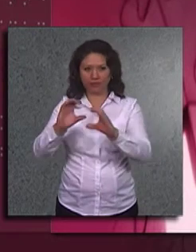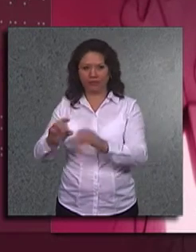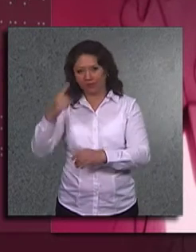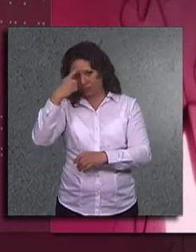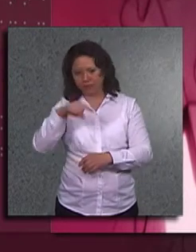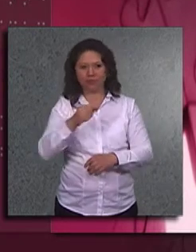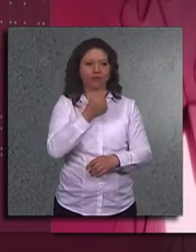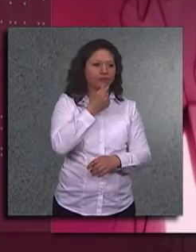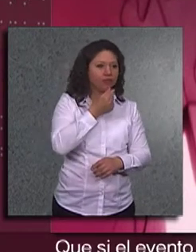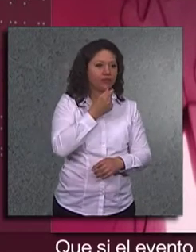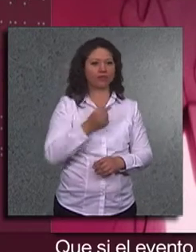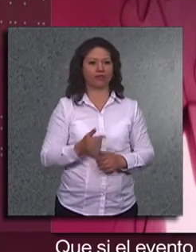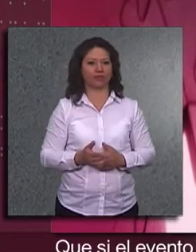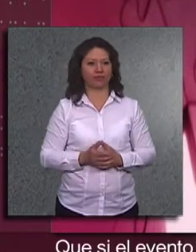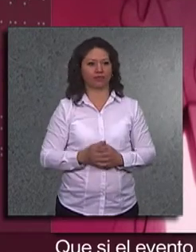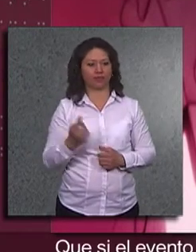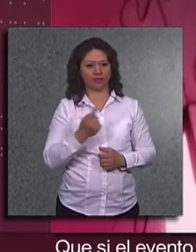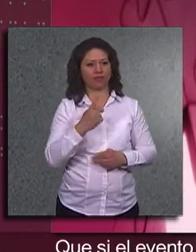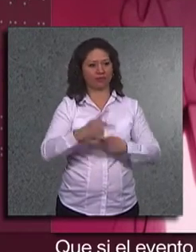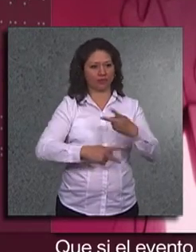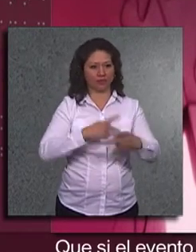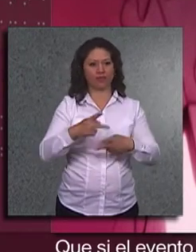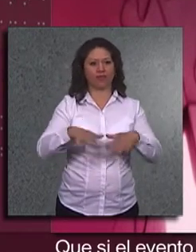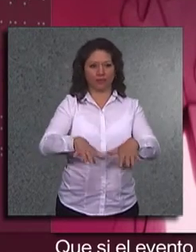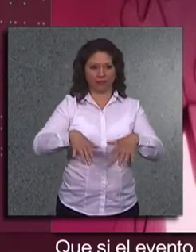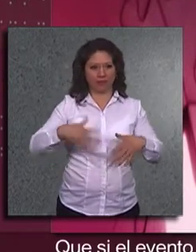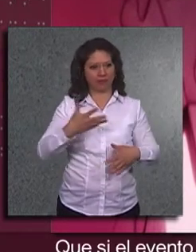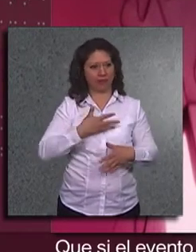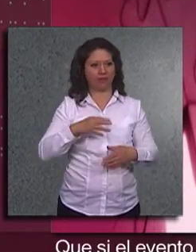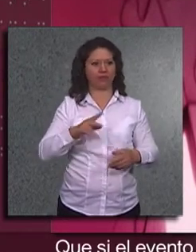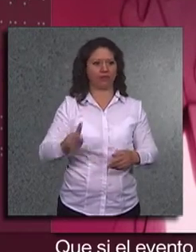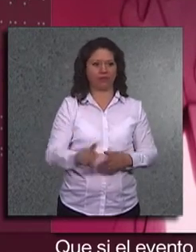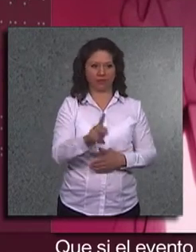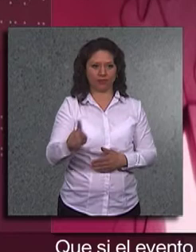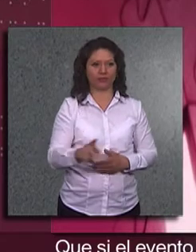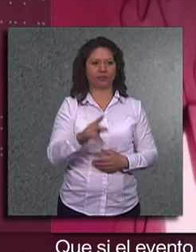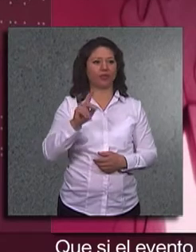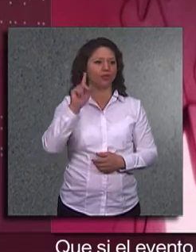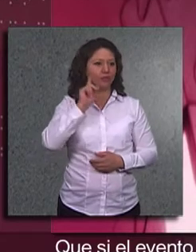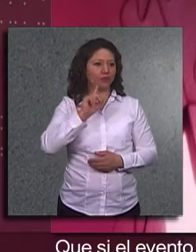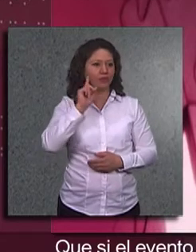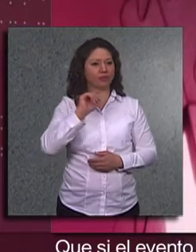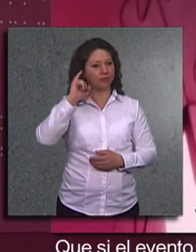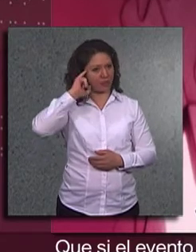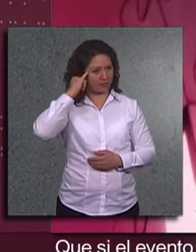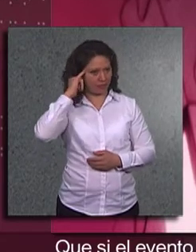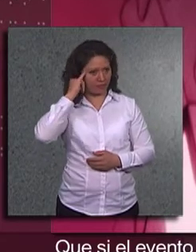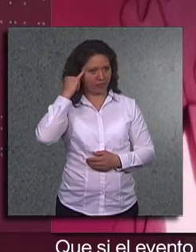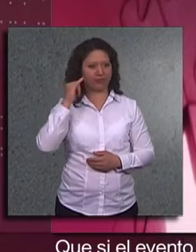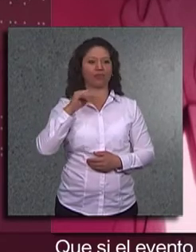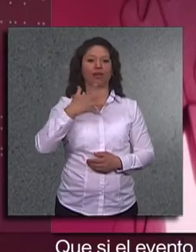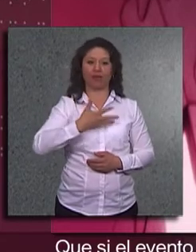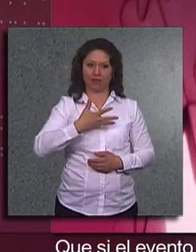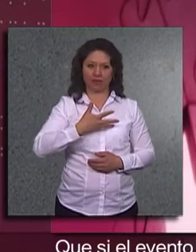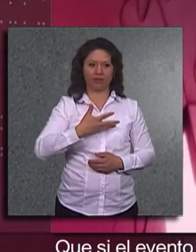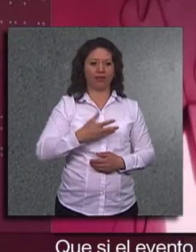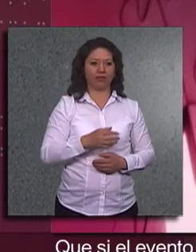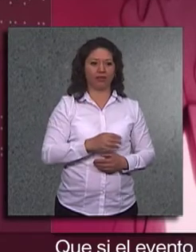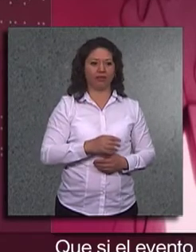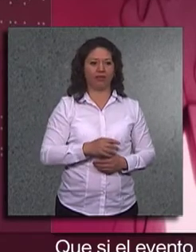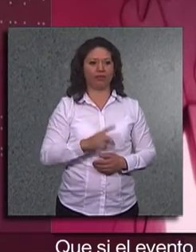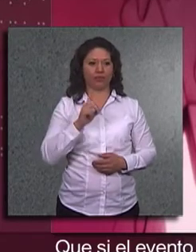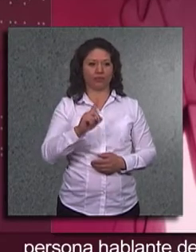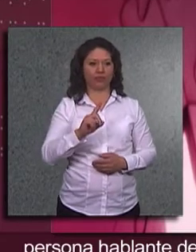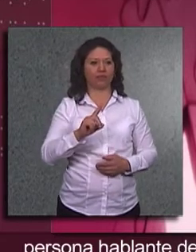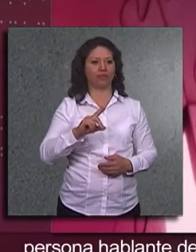para infantes que si el evento tiene como población beneficiada mujeres indígenas exista